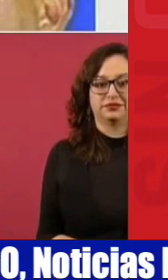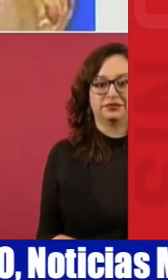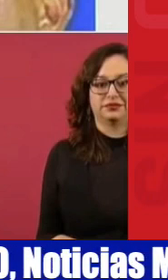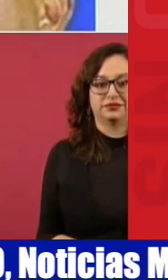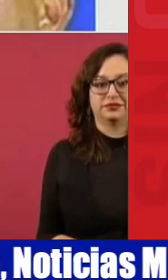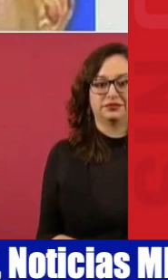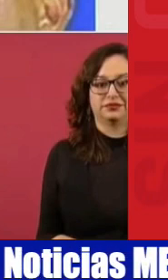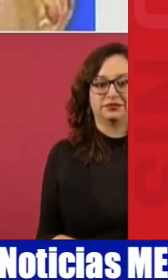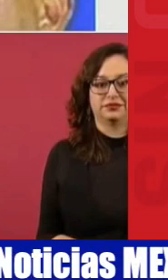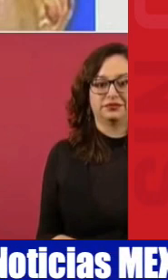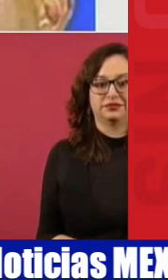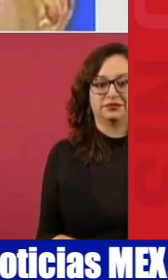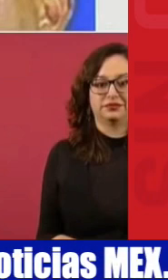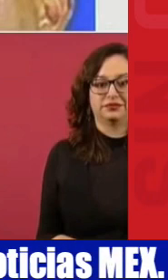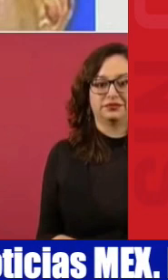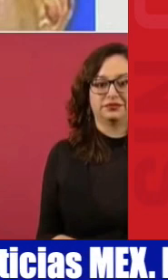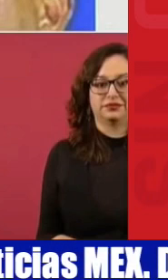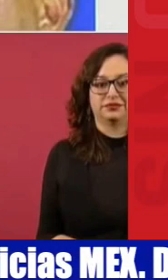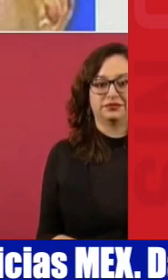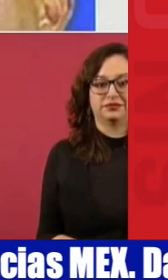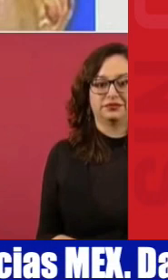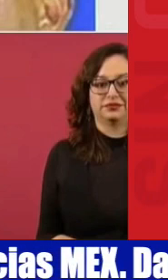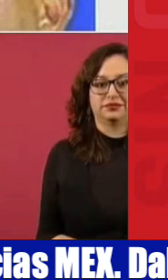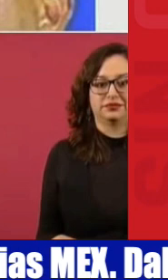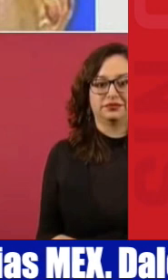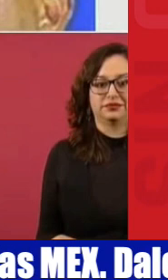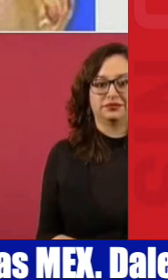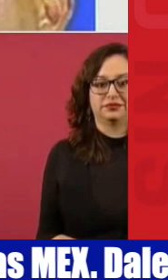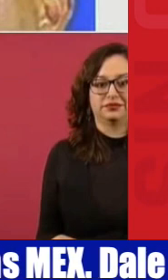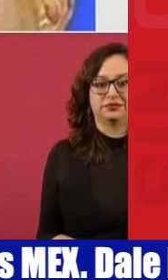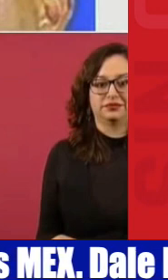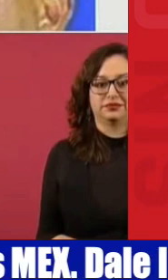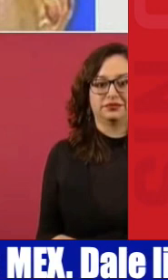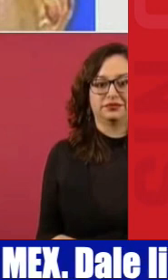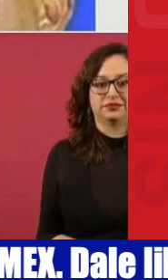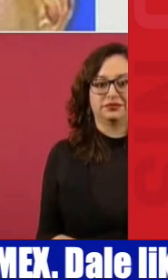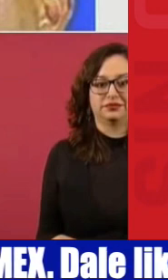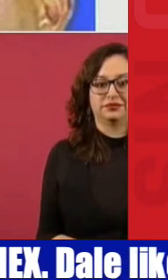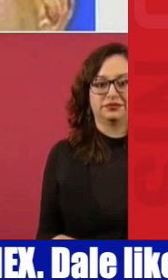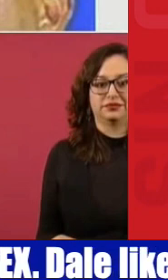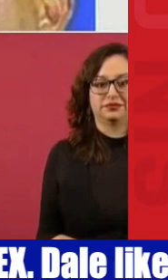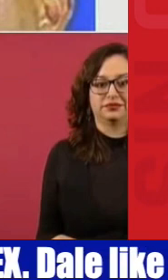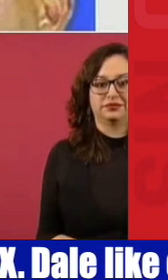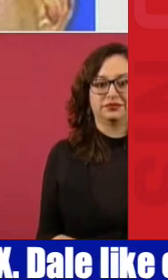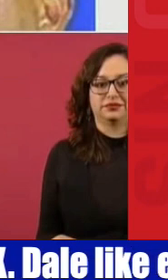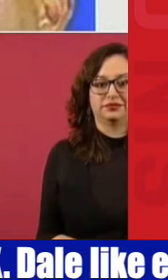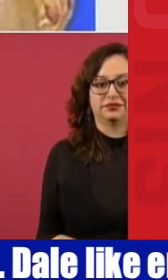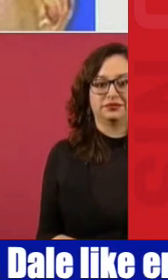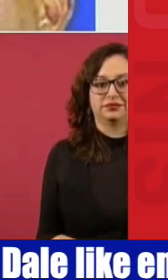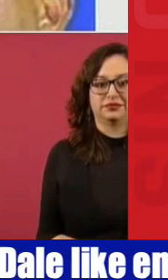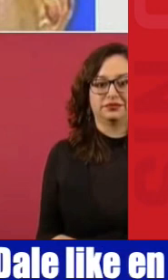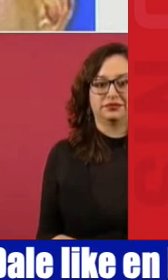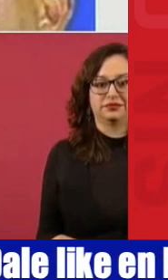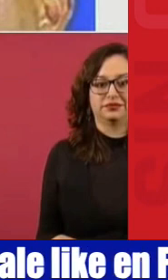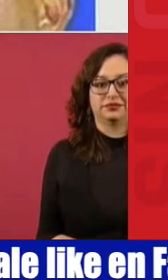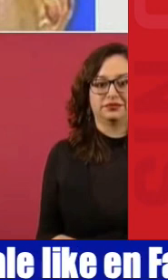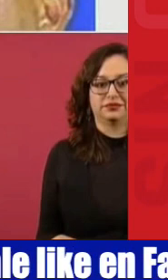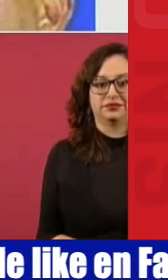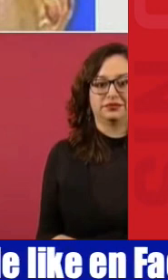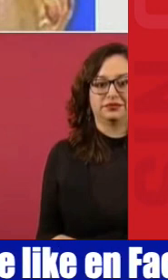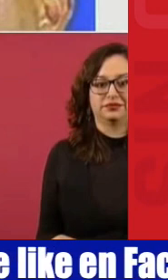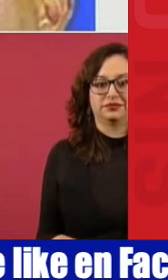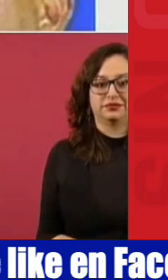de Francia, Luis XIV. Usted recordará que este sujeto absolutista verdaderamente